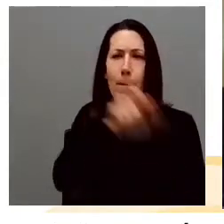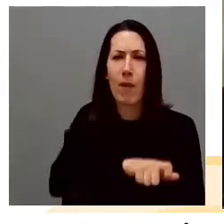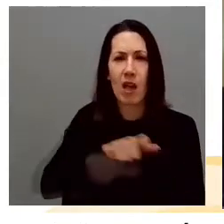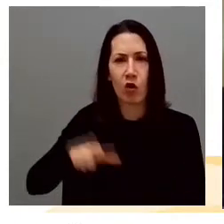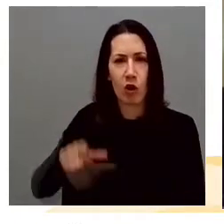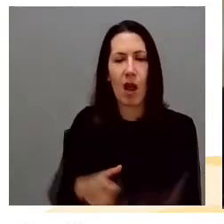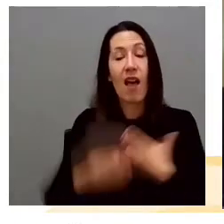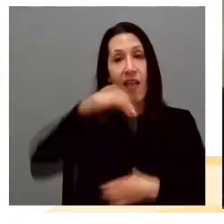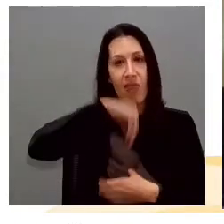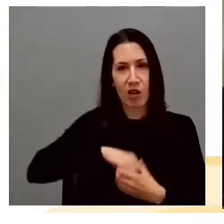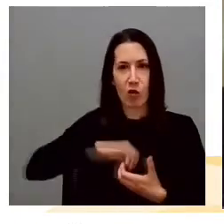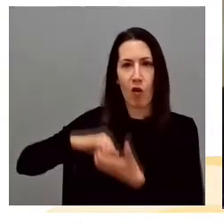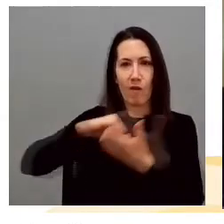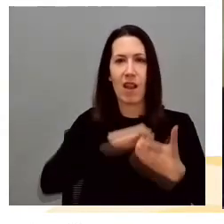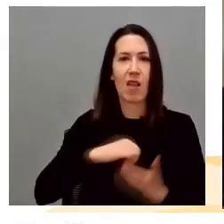la Confederación ASPACE